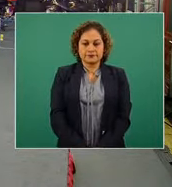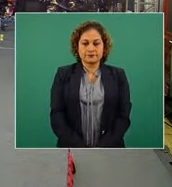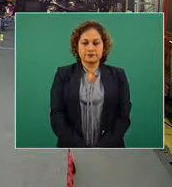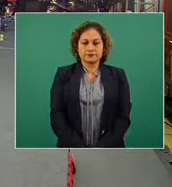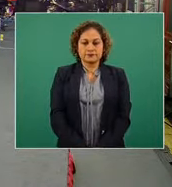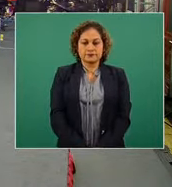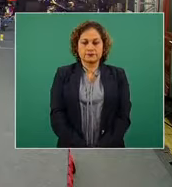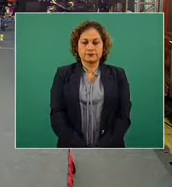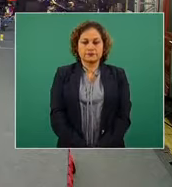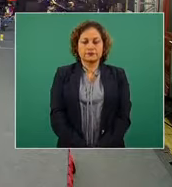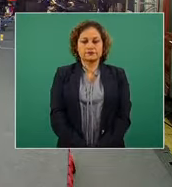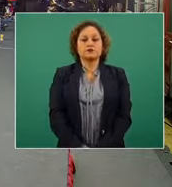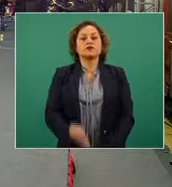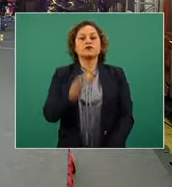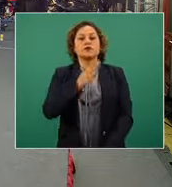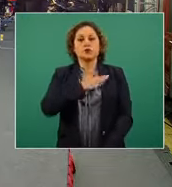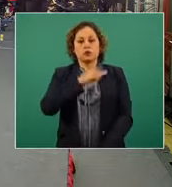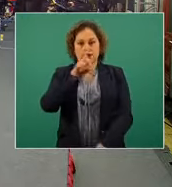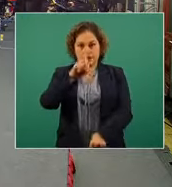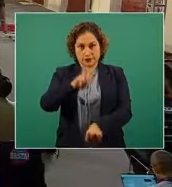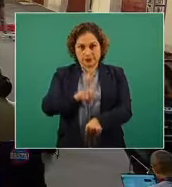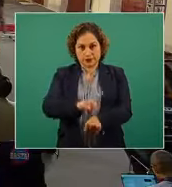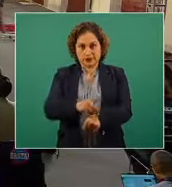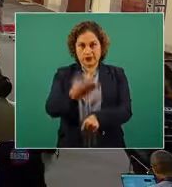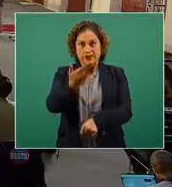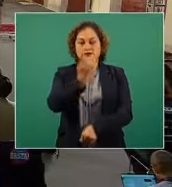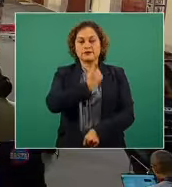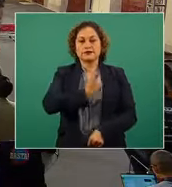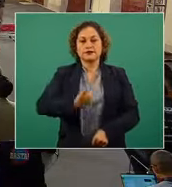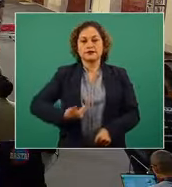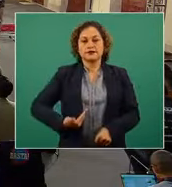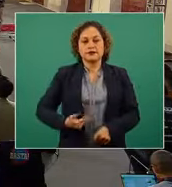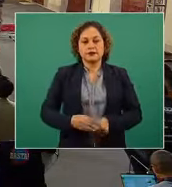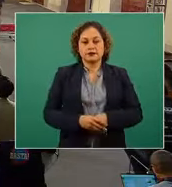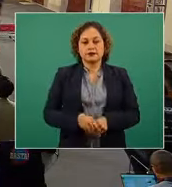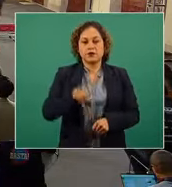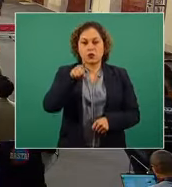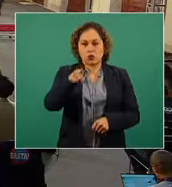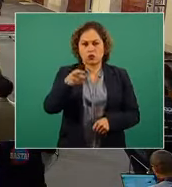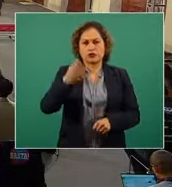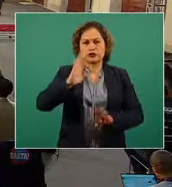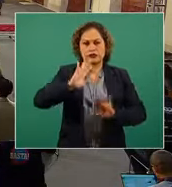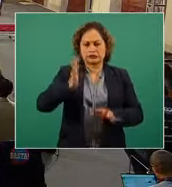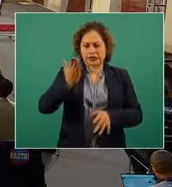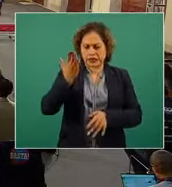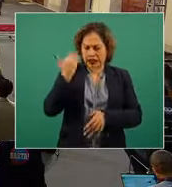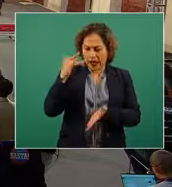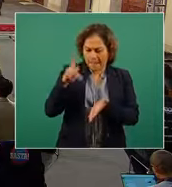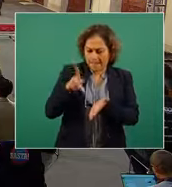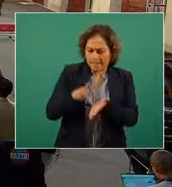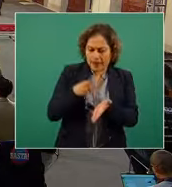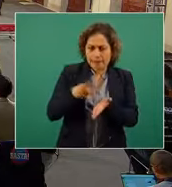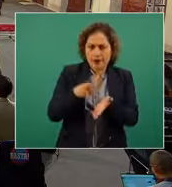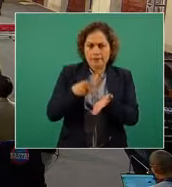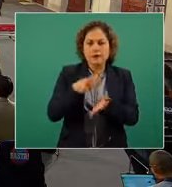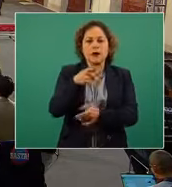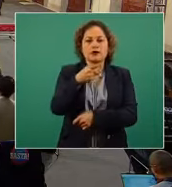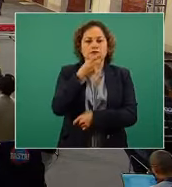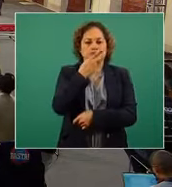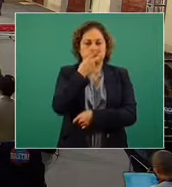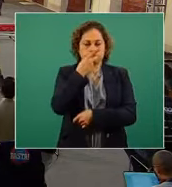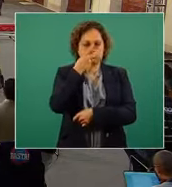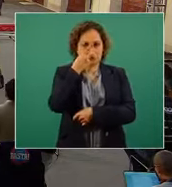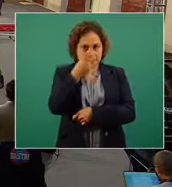Buenos días, secretario, buenos días, presidente. Usted en repetidas ocasiones ha mencionado que la mejor